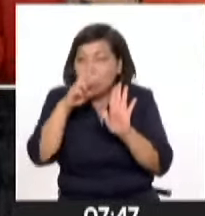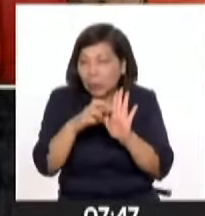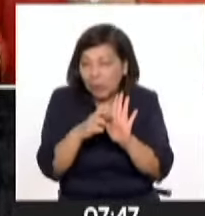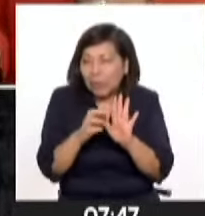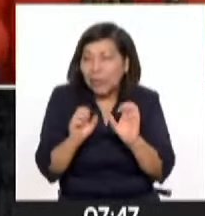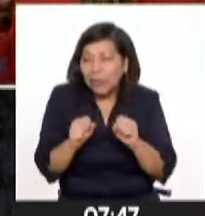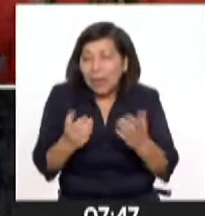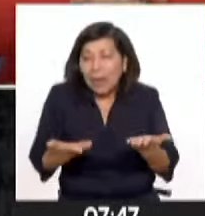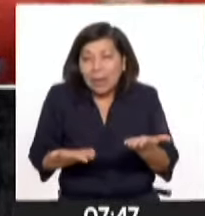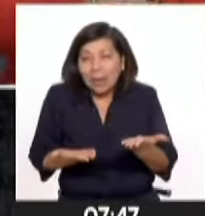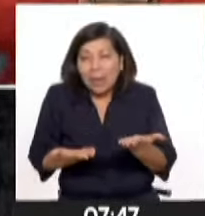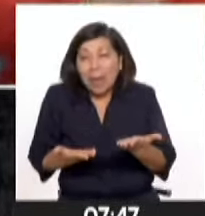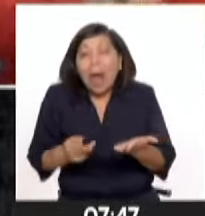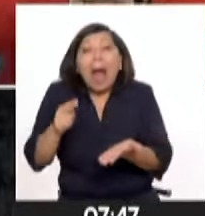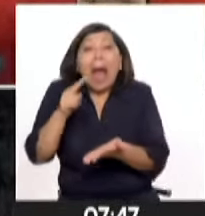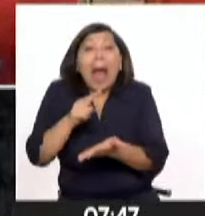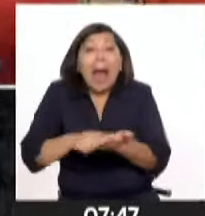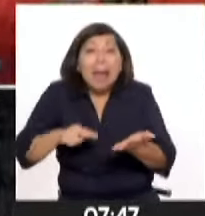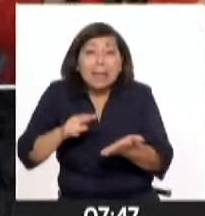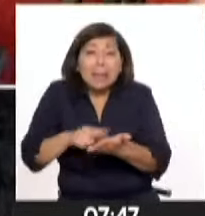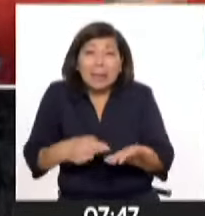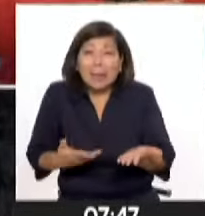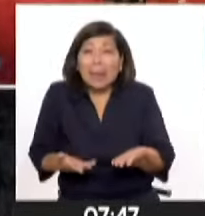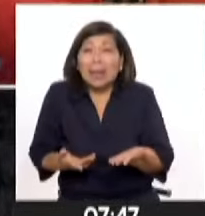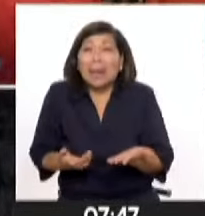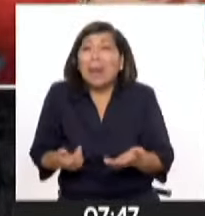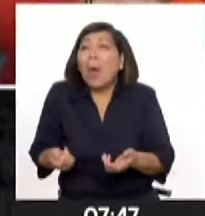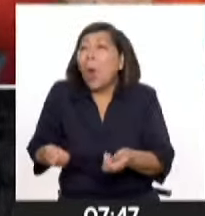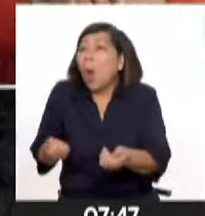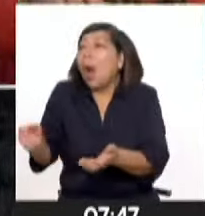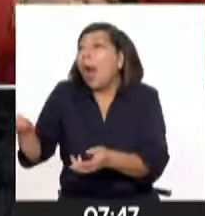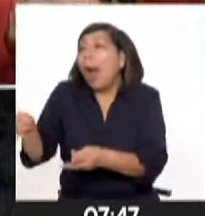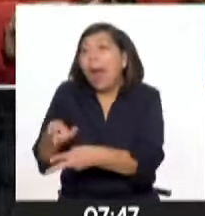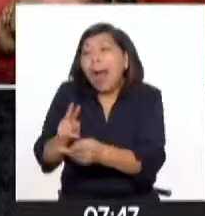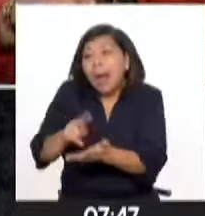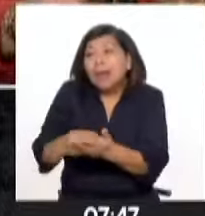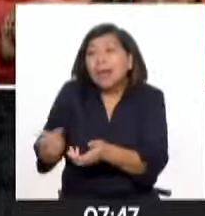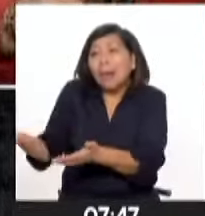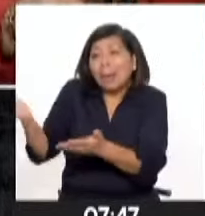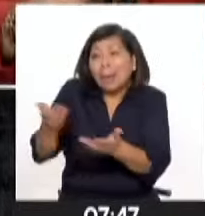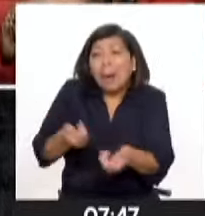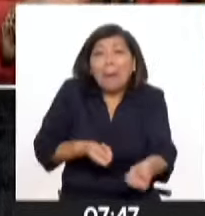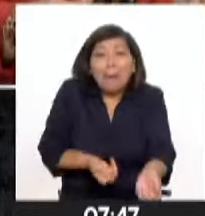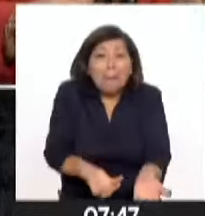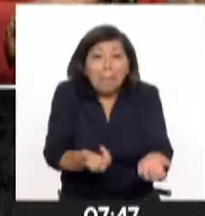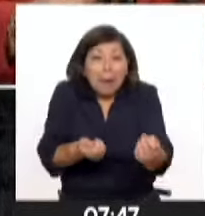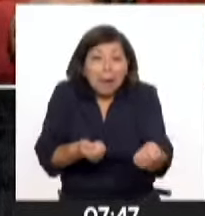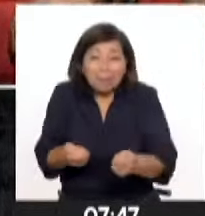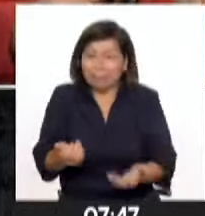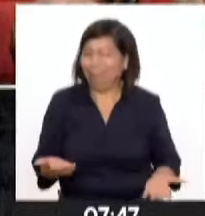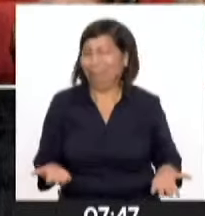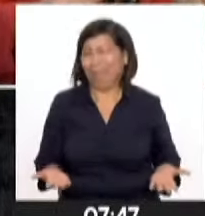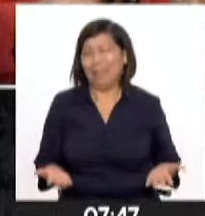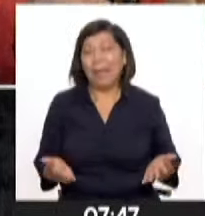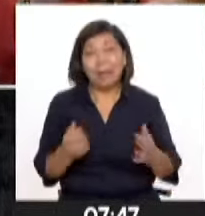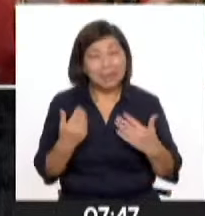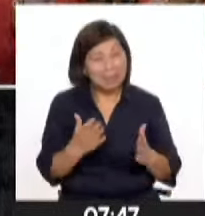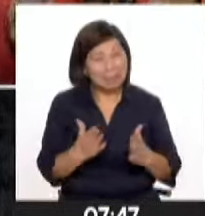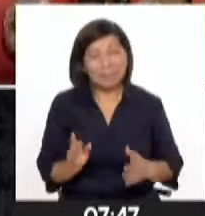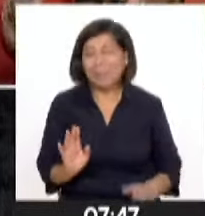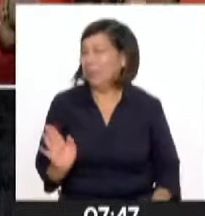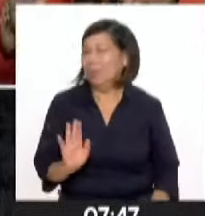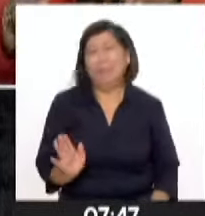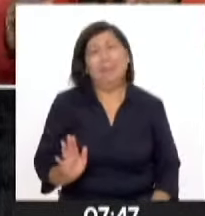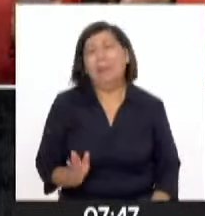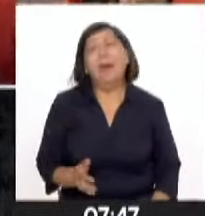tener que hacer el alquiler de todo ese servicio, alquiler de maquinarias, o sea, contratar los servicios para realizar eso, para estar preparados.